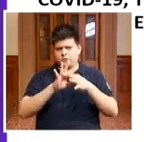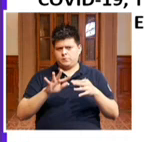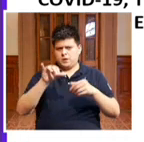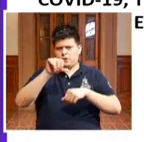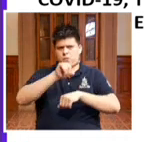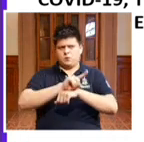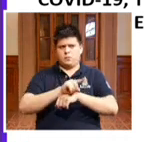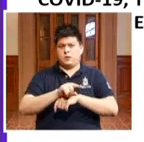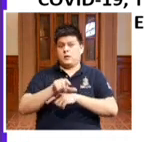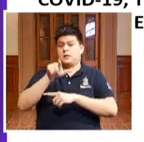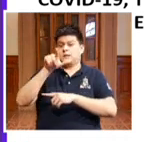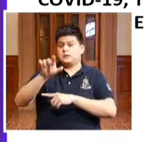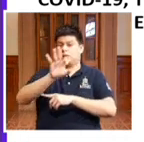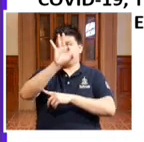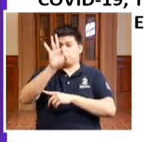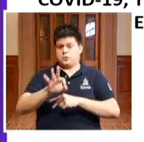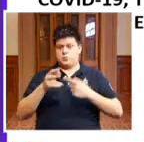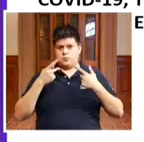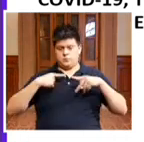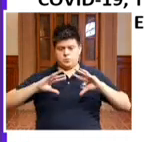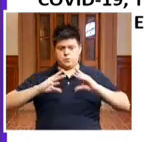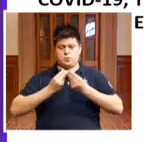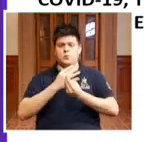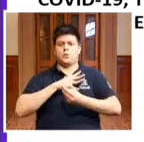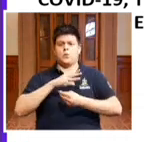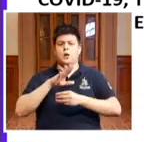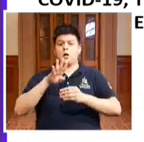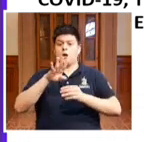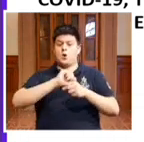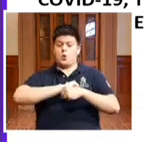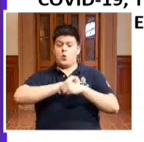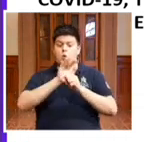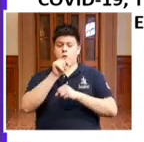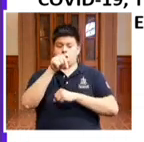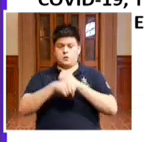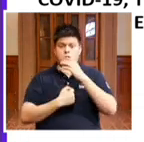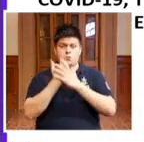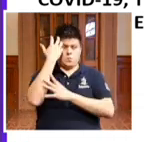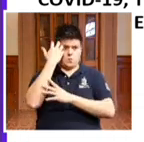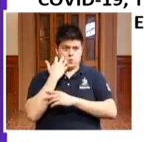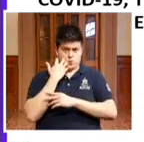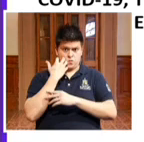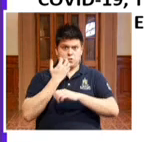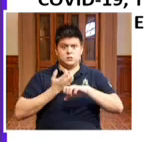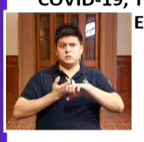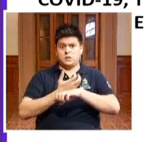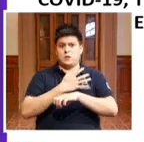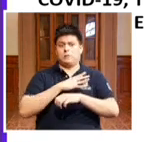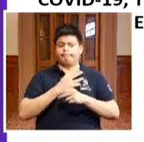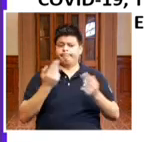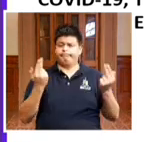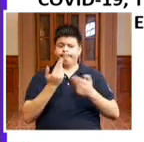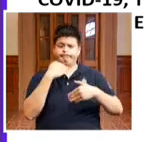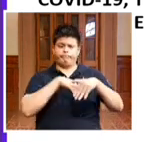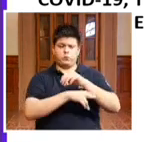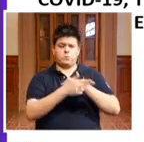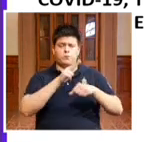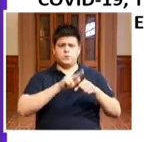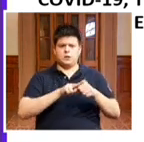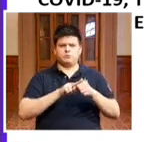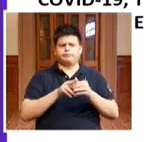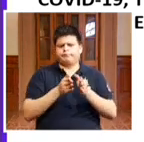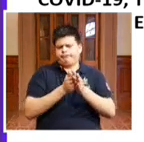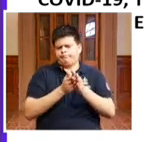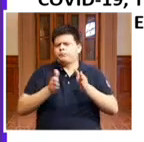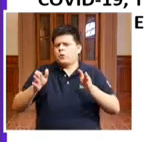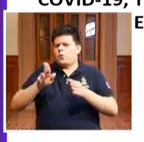el 17% de los pacientes que tienen COVID-19 en el estado de Nuevo León están hospitalizados y el restante, que es